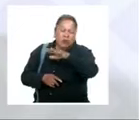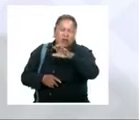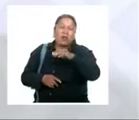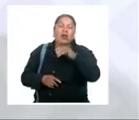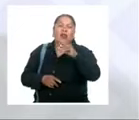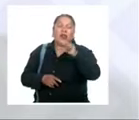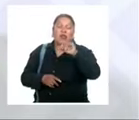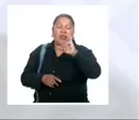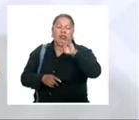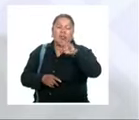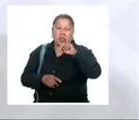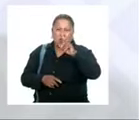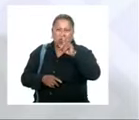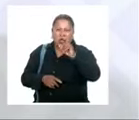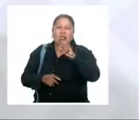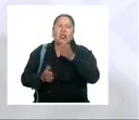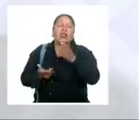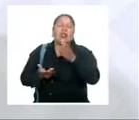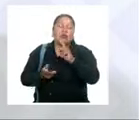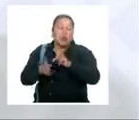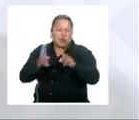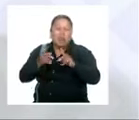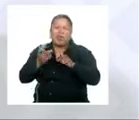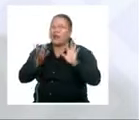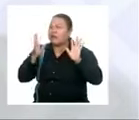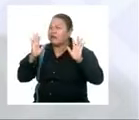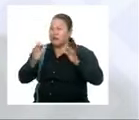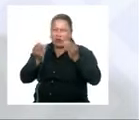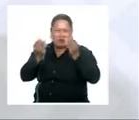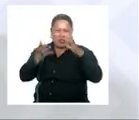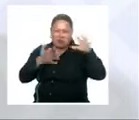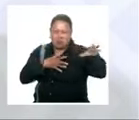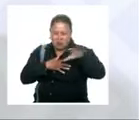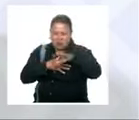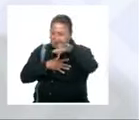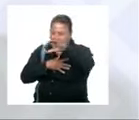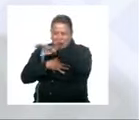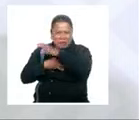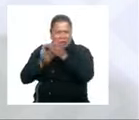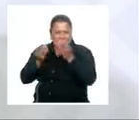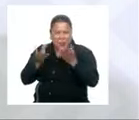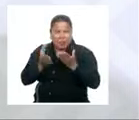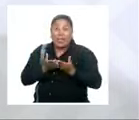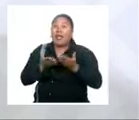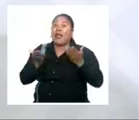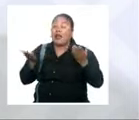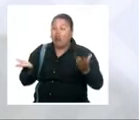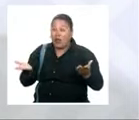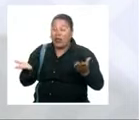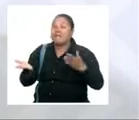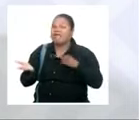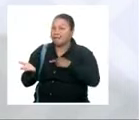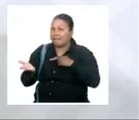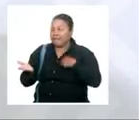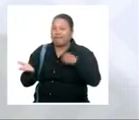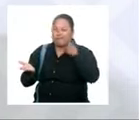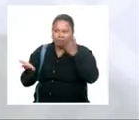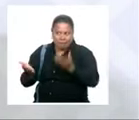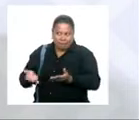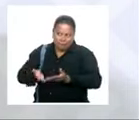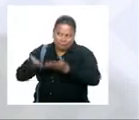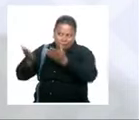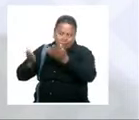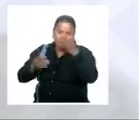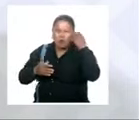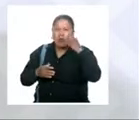del Marquesado, barrio del Pueblito, eran muchos barrios. Ahora nosotros queremos darle a Oaxaca